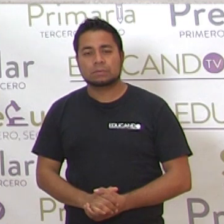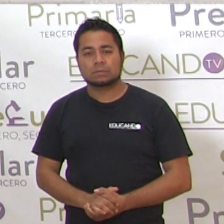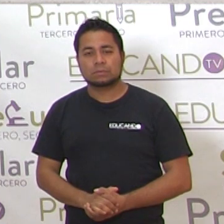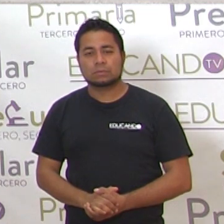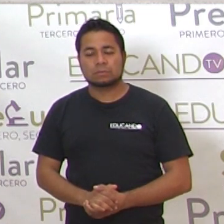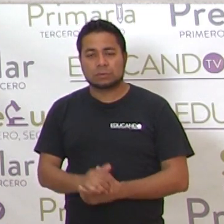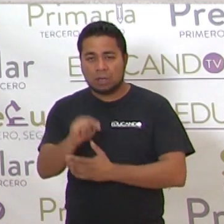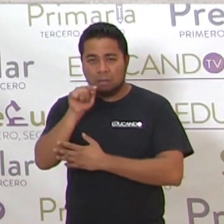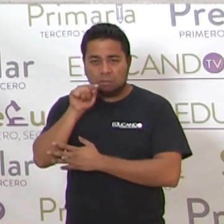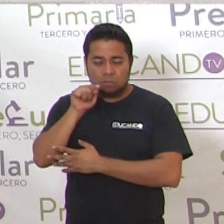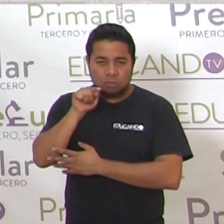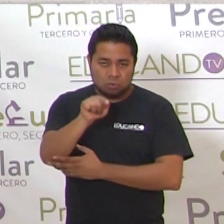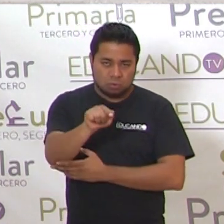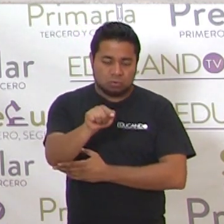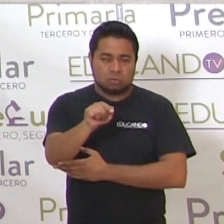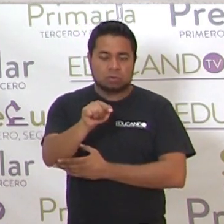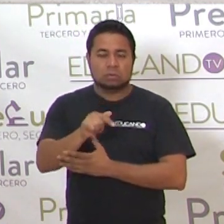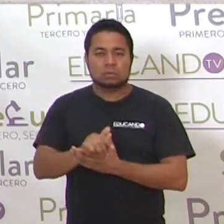punto